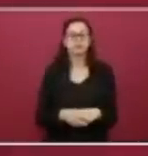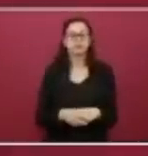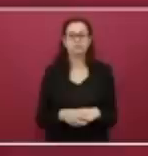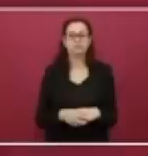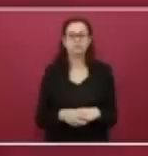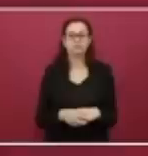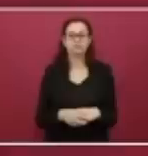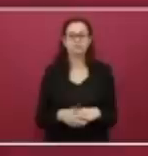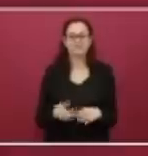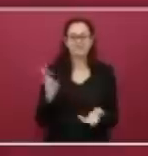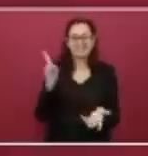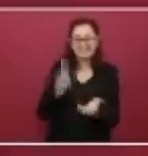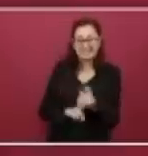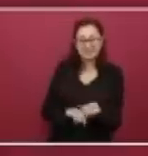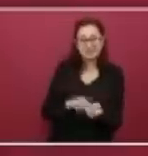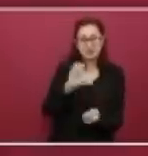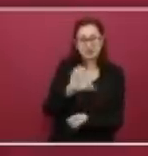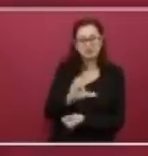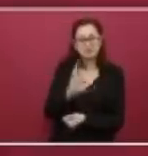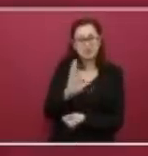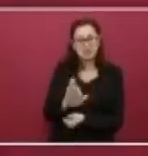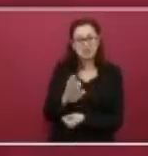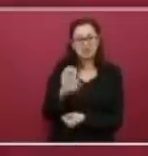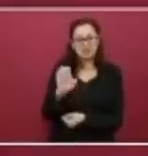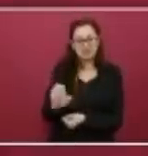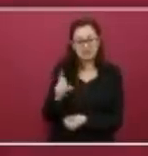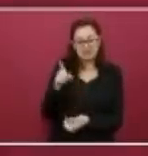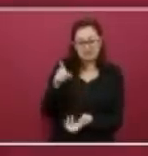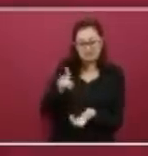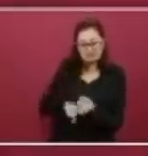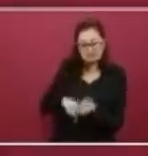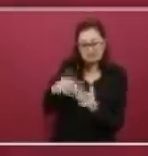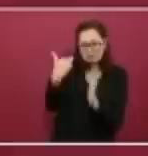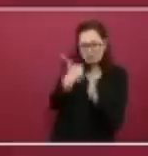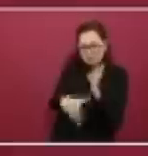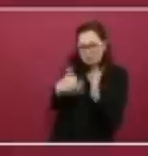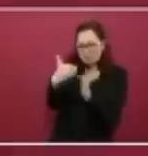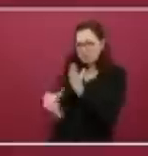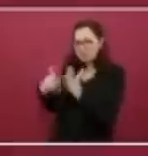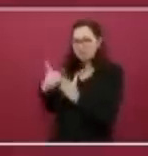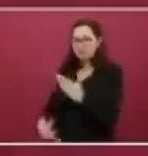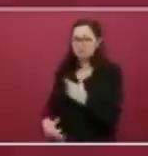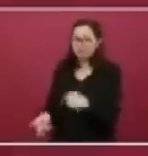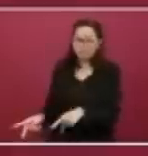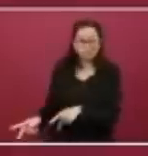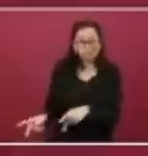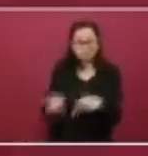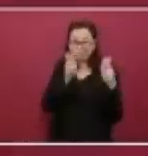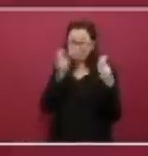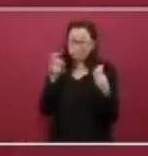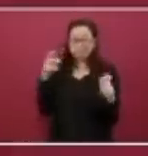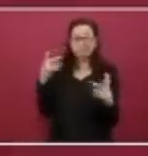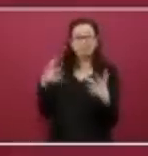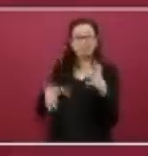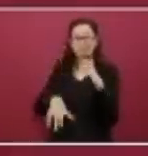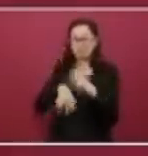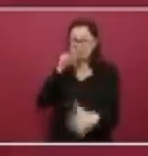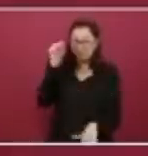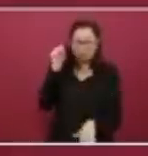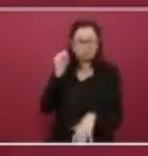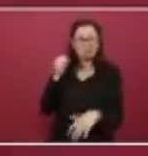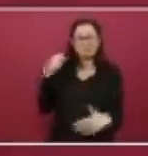saqueo que ha sufrido la comisión federal de electricidad una empresa